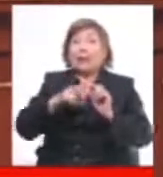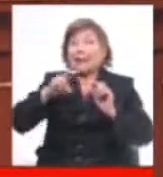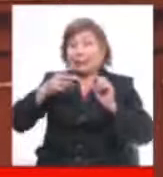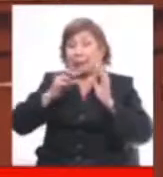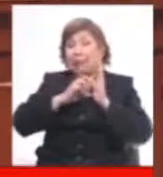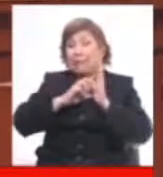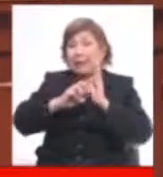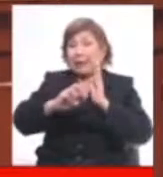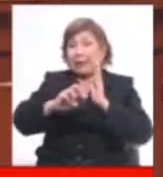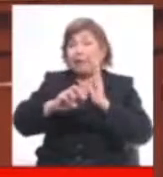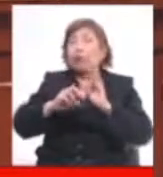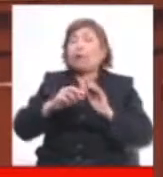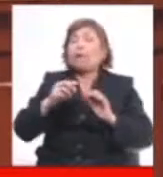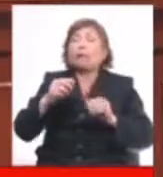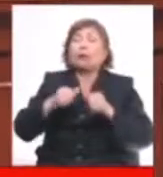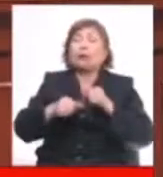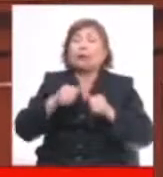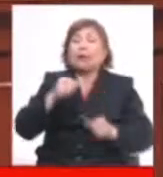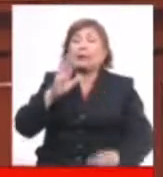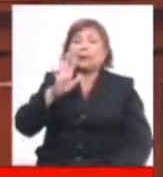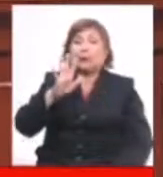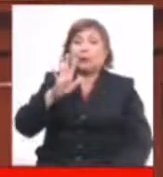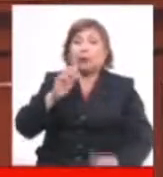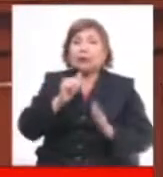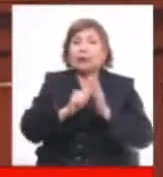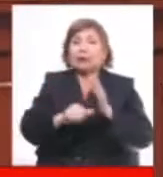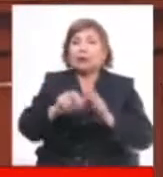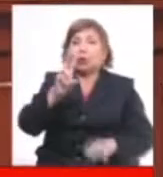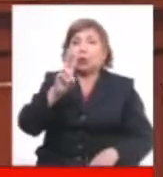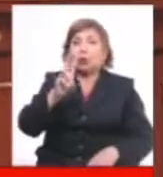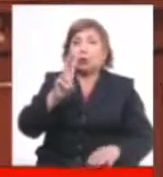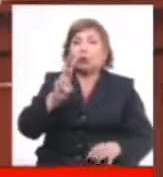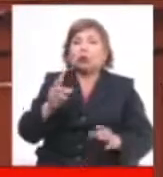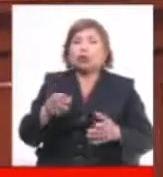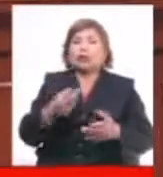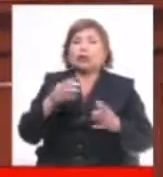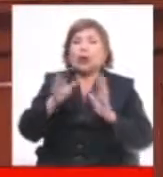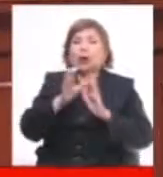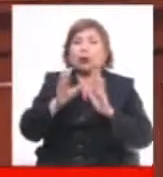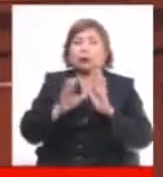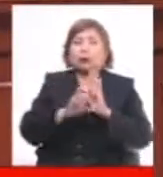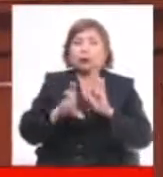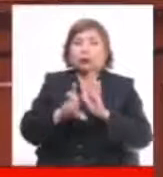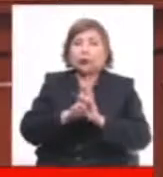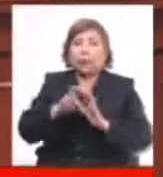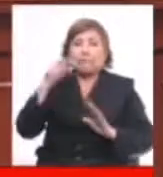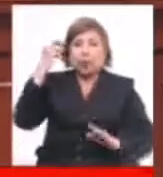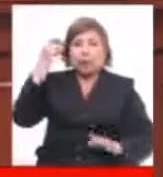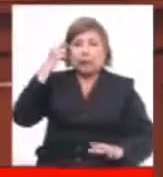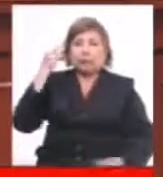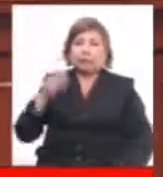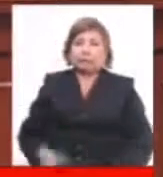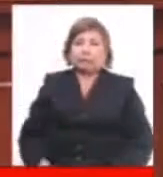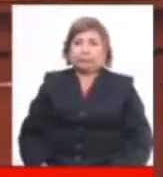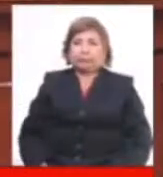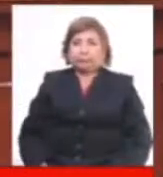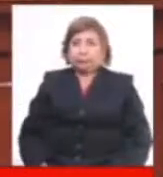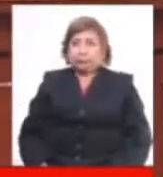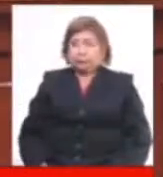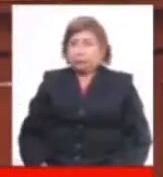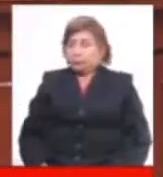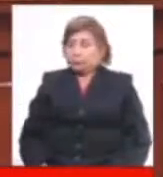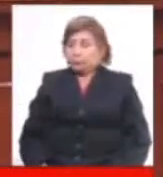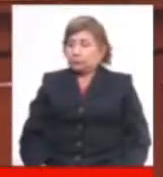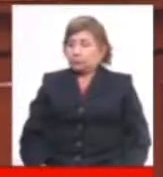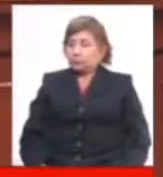párrafo del numeral 5 del artículo 2 de la Constitución Política.